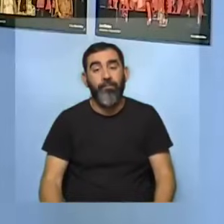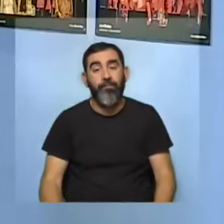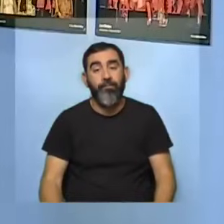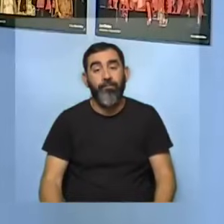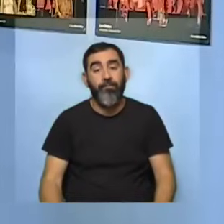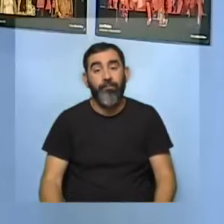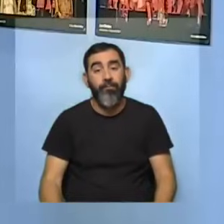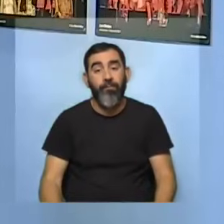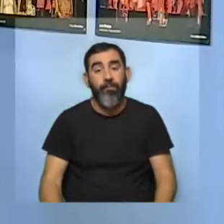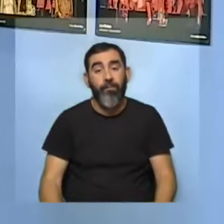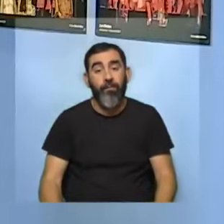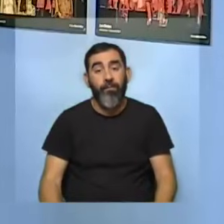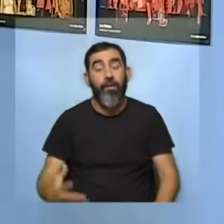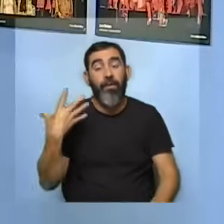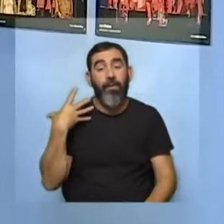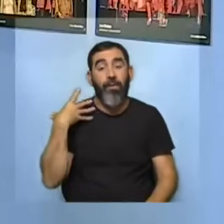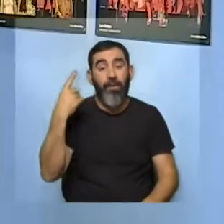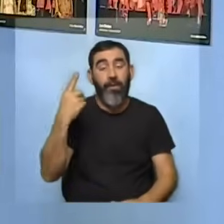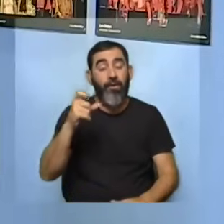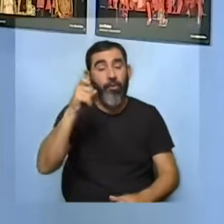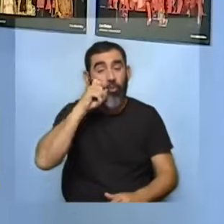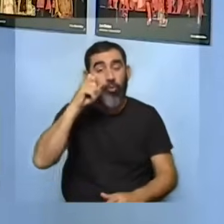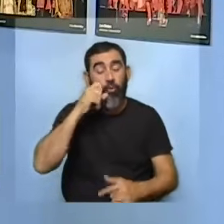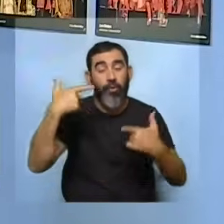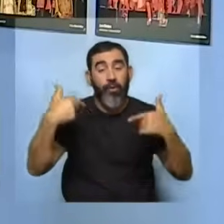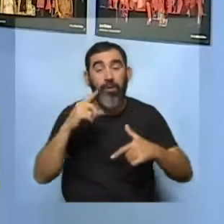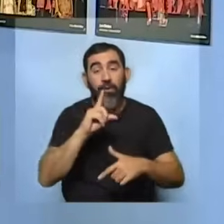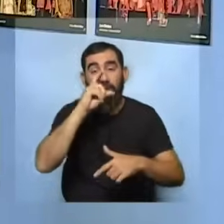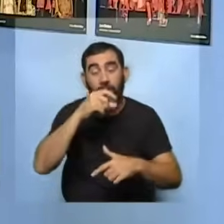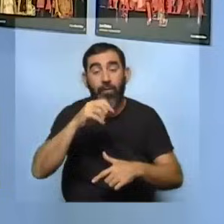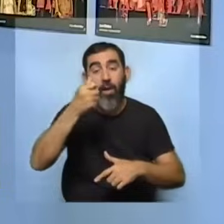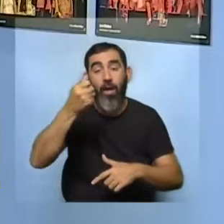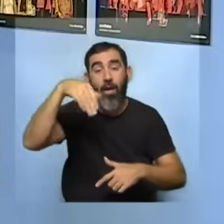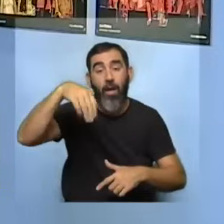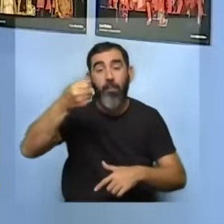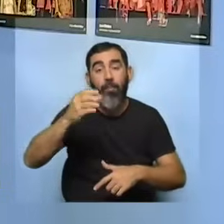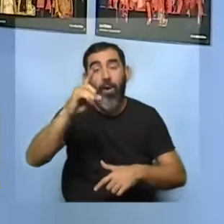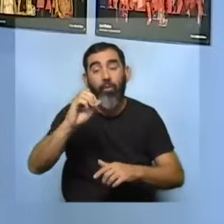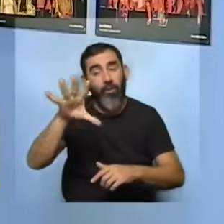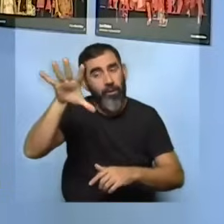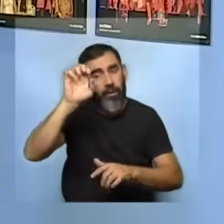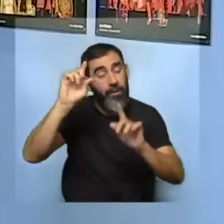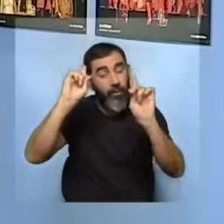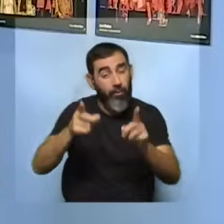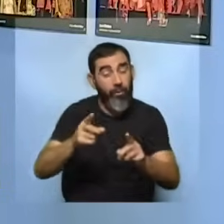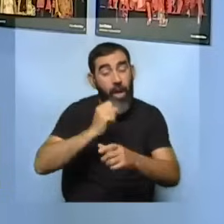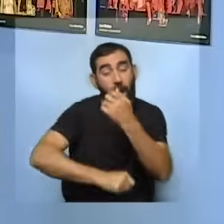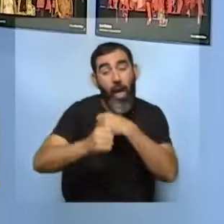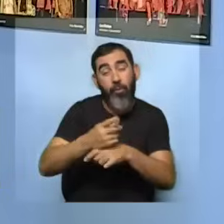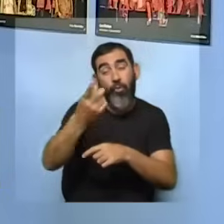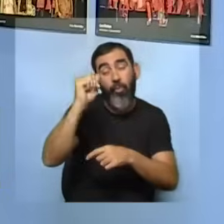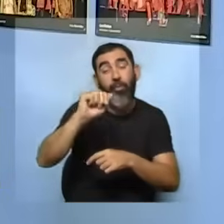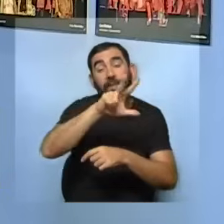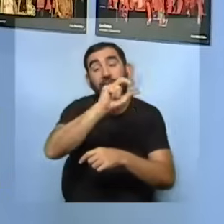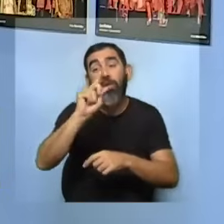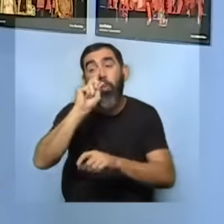Agregar, Rosina, que el director de la División de Turismo de la Intendencia de Montevideo, Fernando Amado, recordó en este sentido de que el año pasado más de